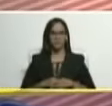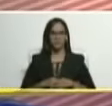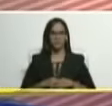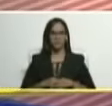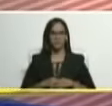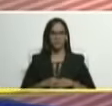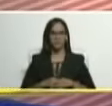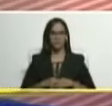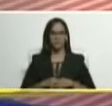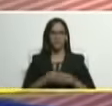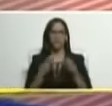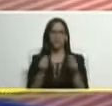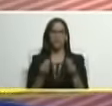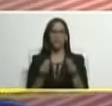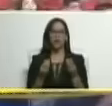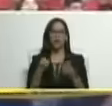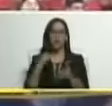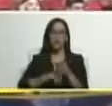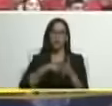De cuántas luchas